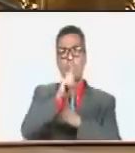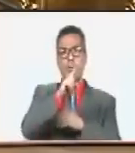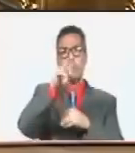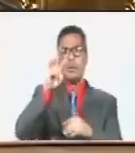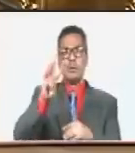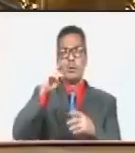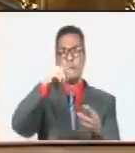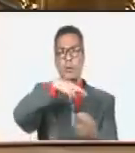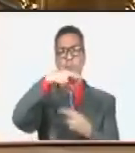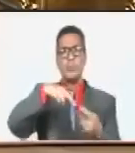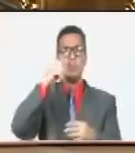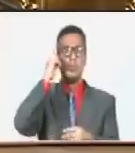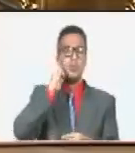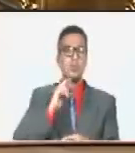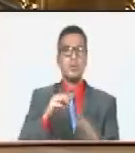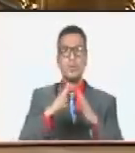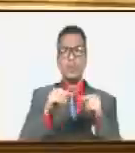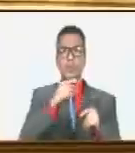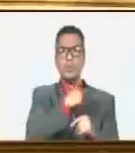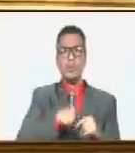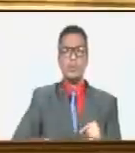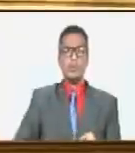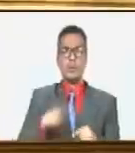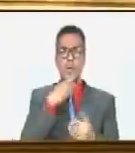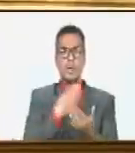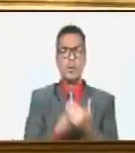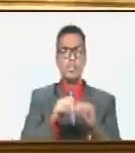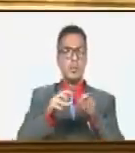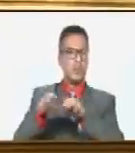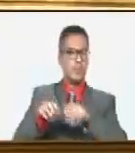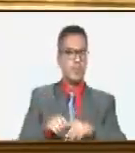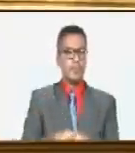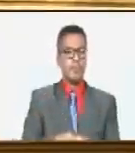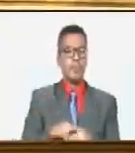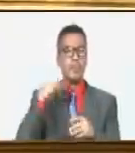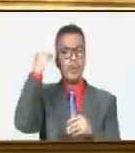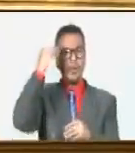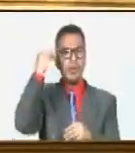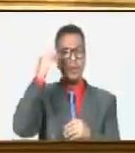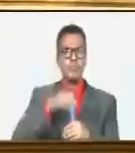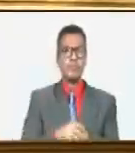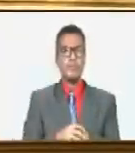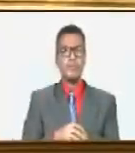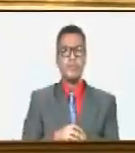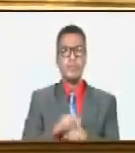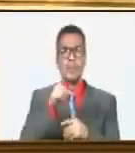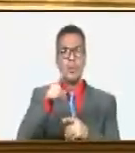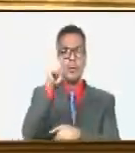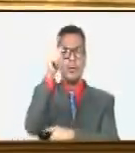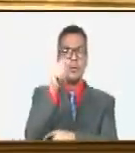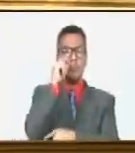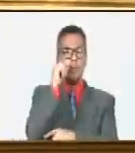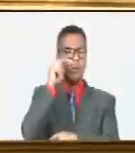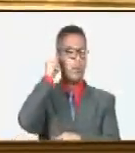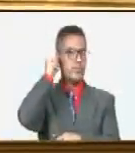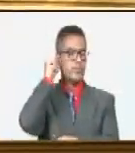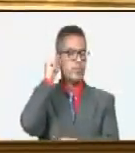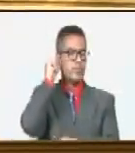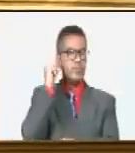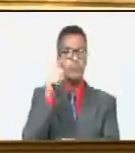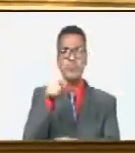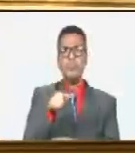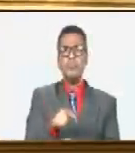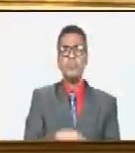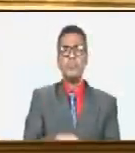Bolivariana. Es todo, señor presidente. Gracias, secretaria. En consideración, las honorables diputadas y los honorables diputados que estén